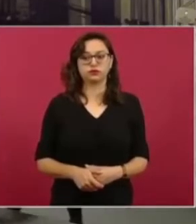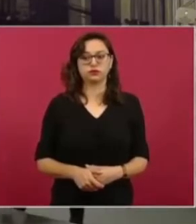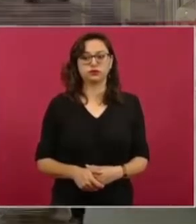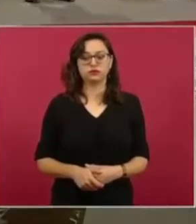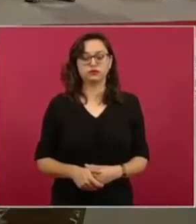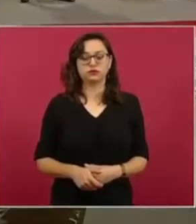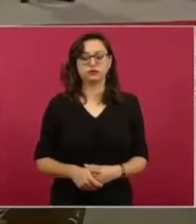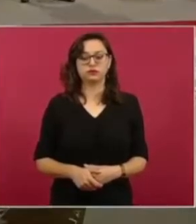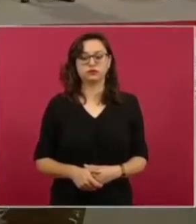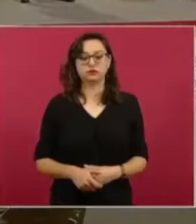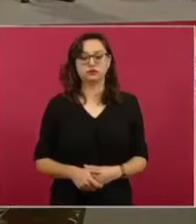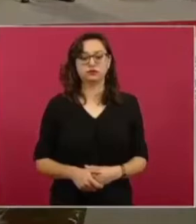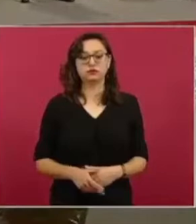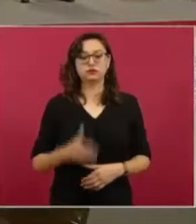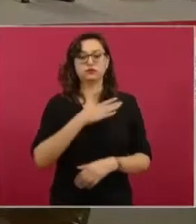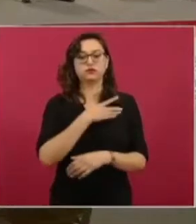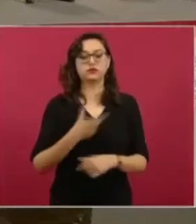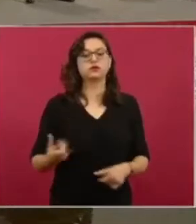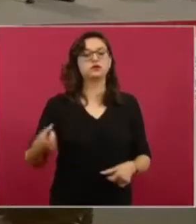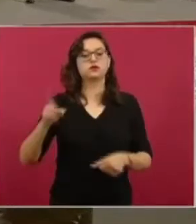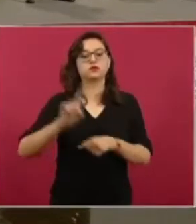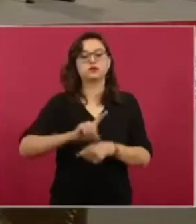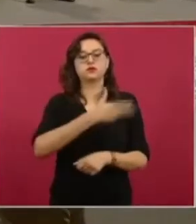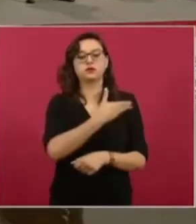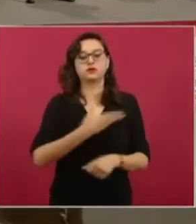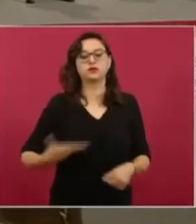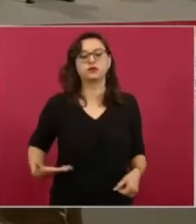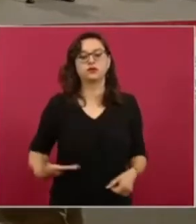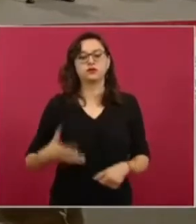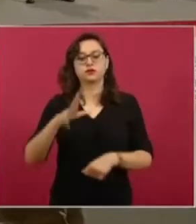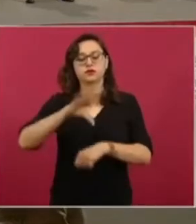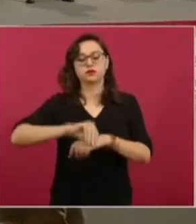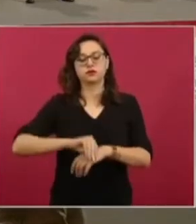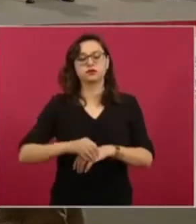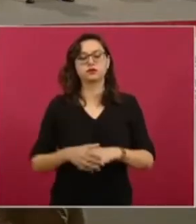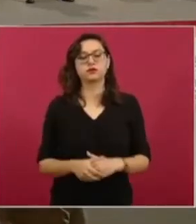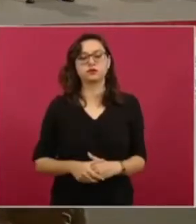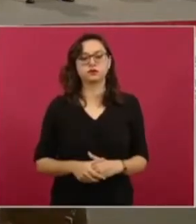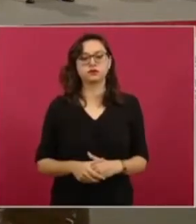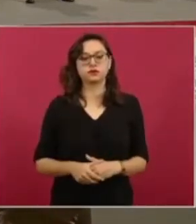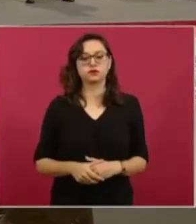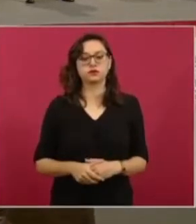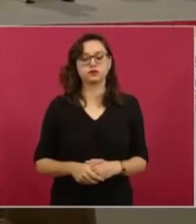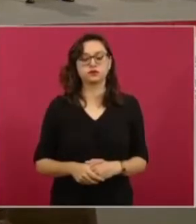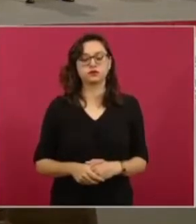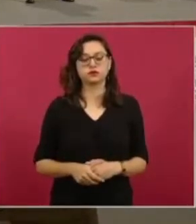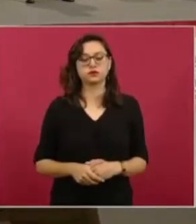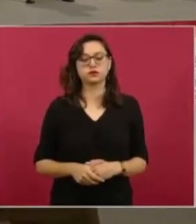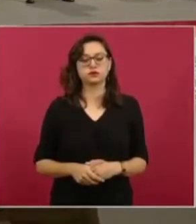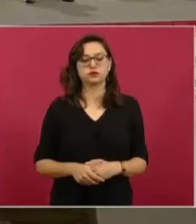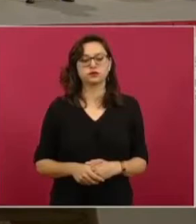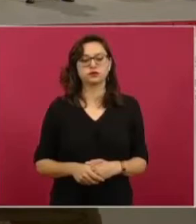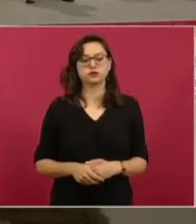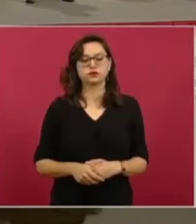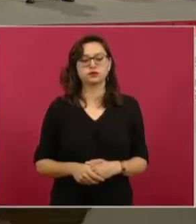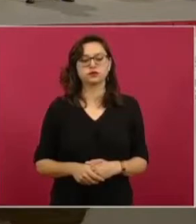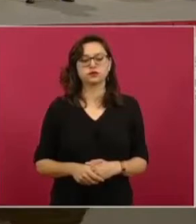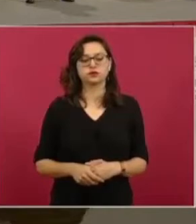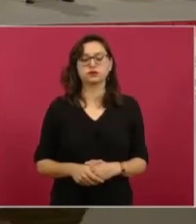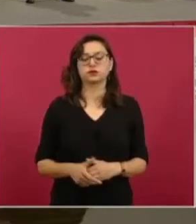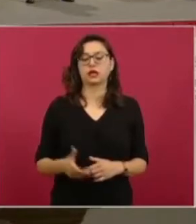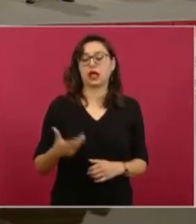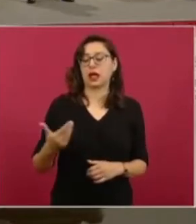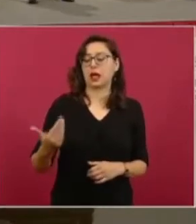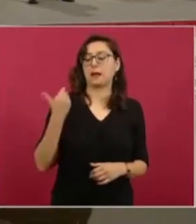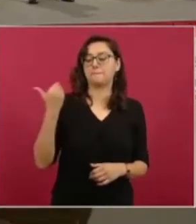Gracias. Buenos días. Con su permiso, señor presidente, dar informe respecto al viaje que